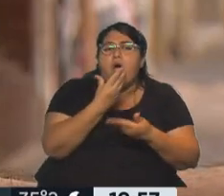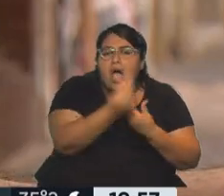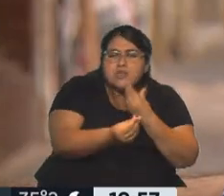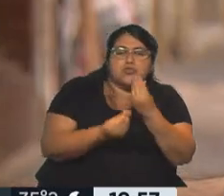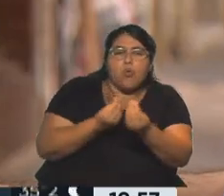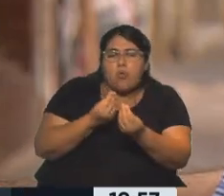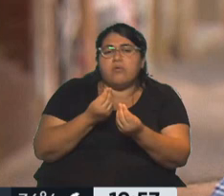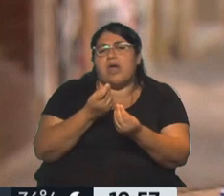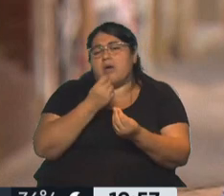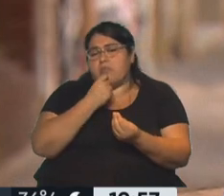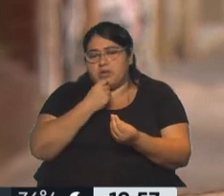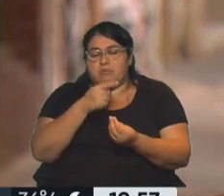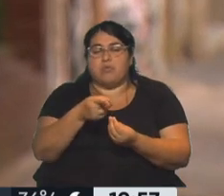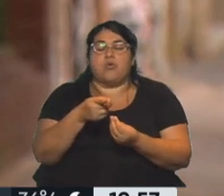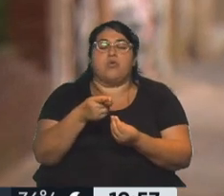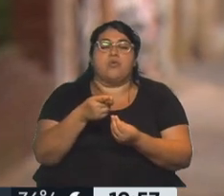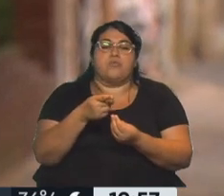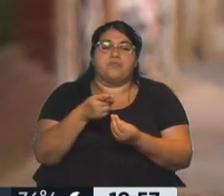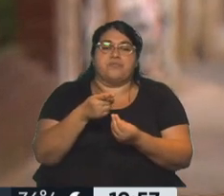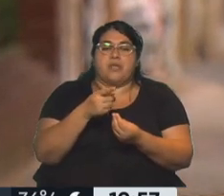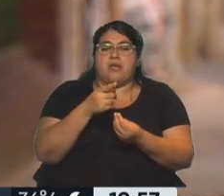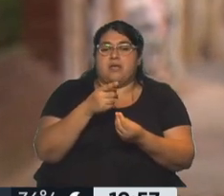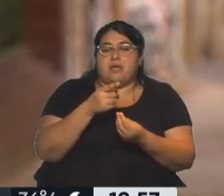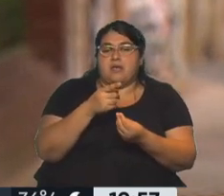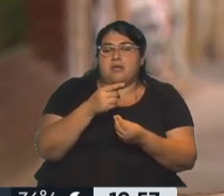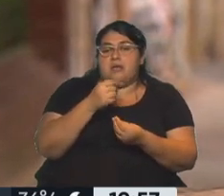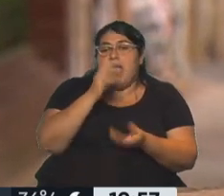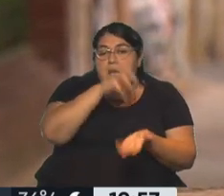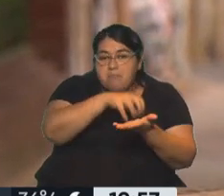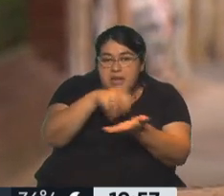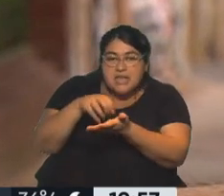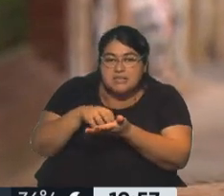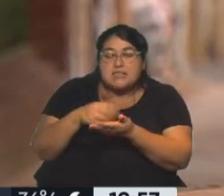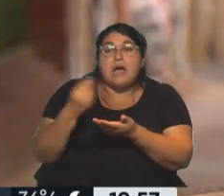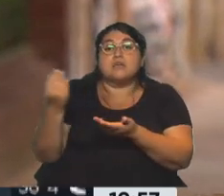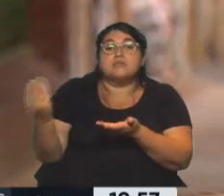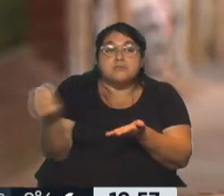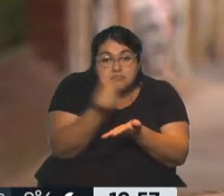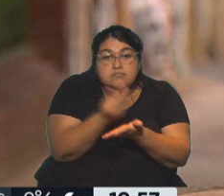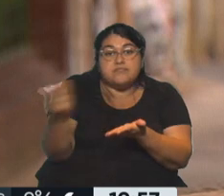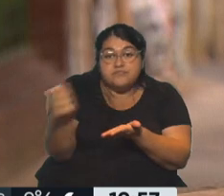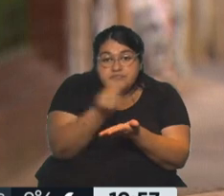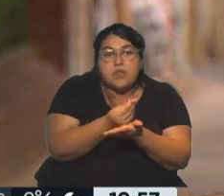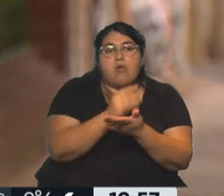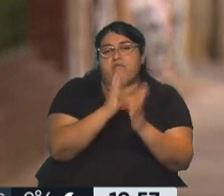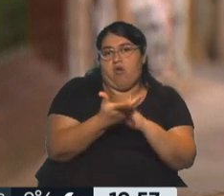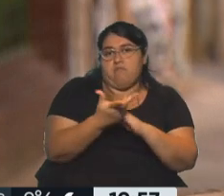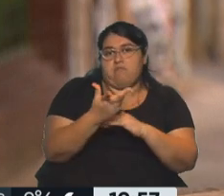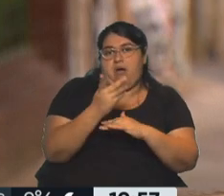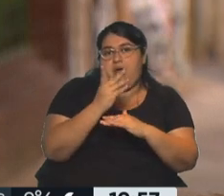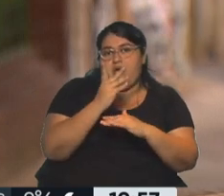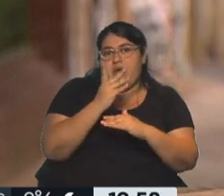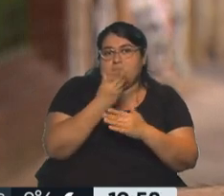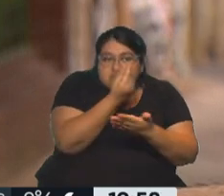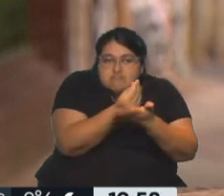desde bancos como puede ser el bancos hacia empresas que emplean mujeres en puesto jerárquicos eso también